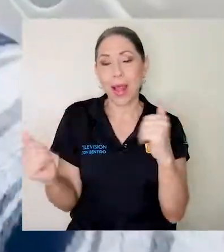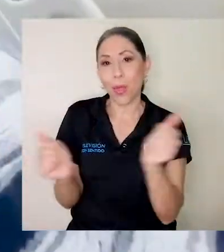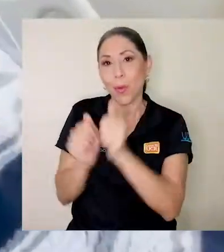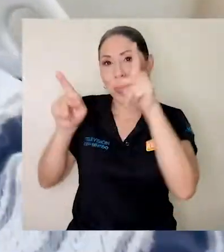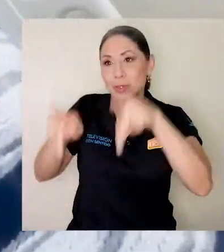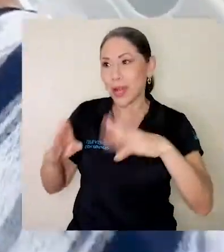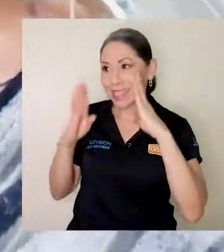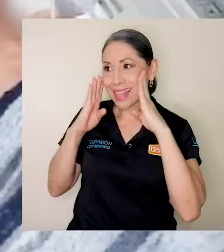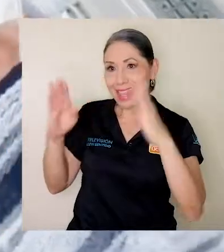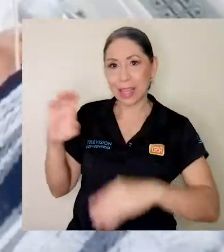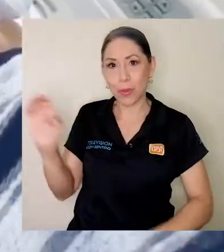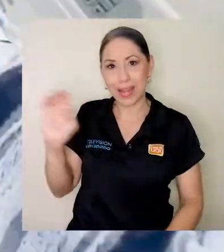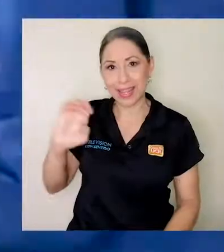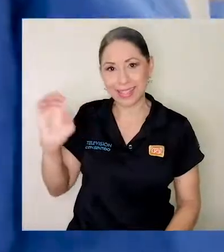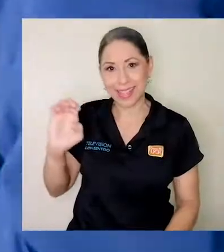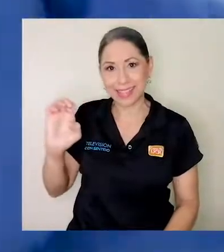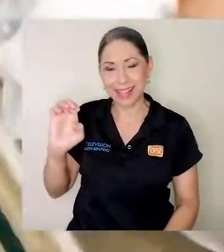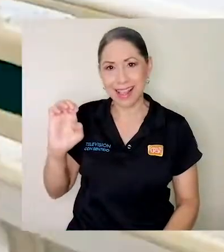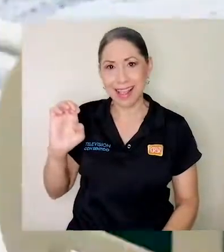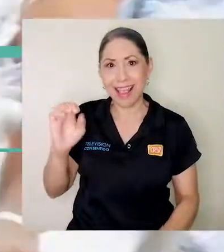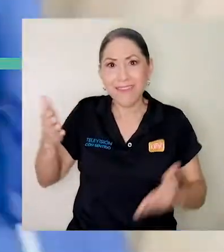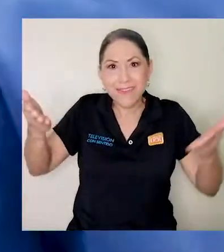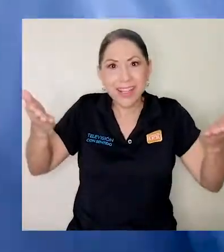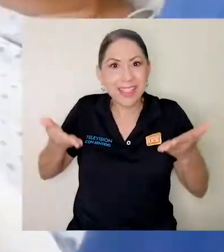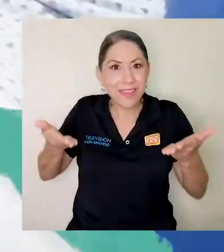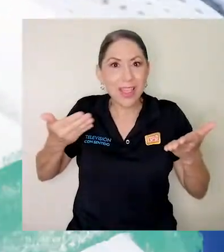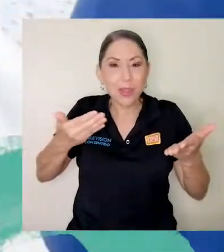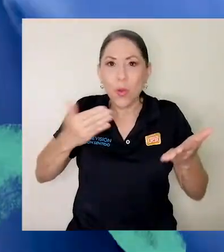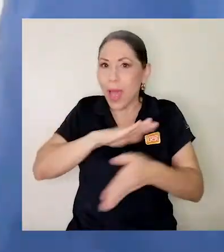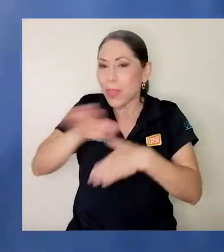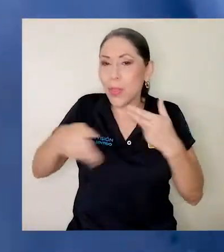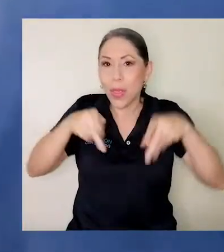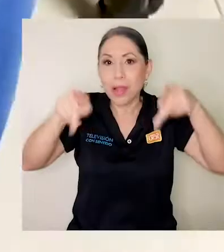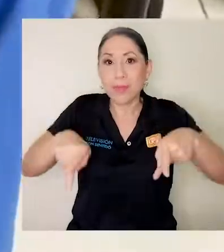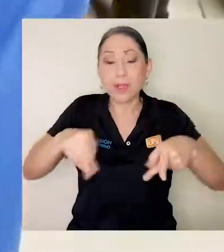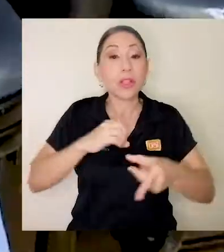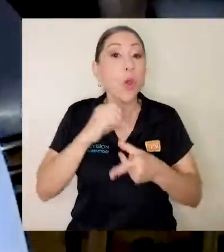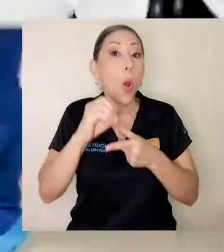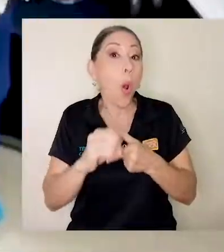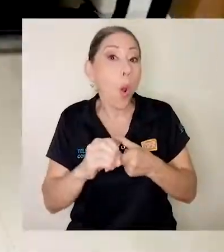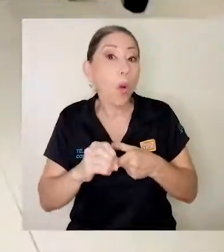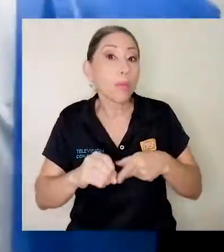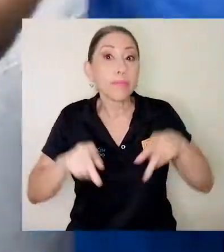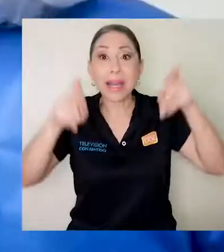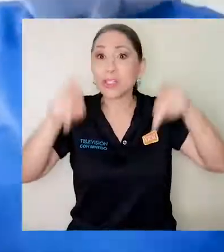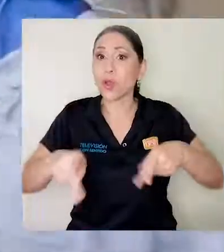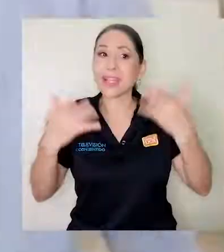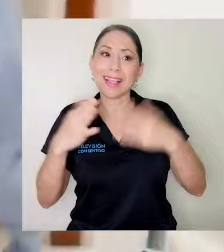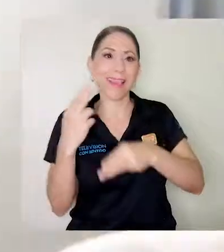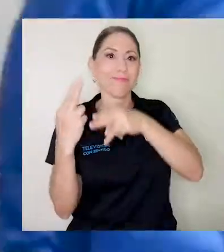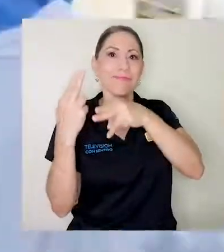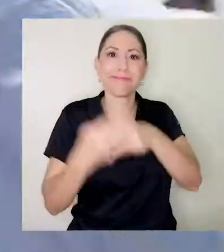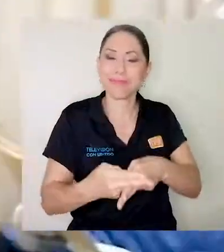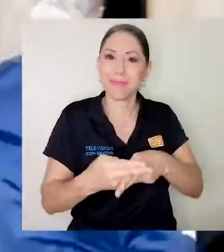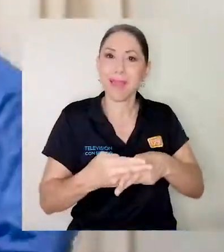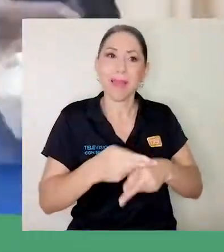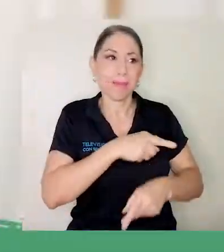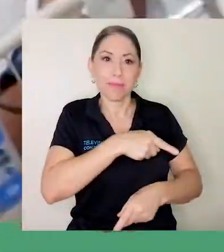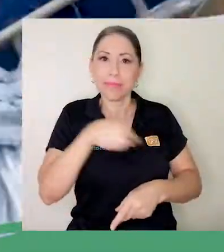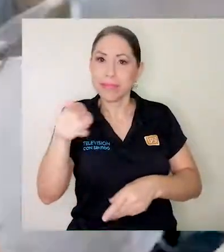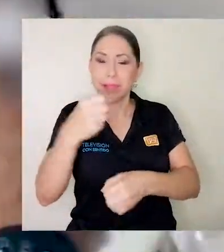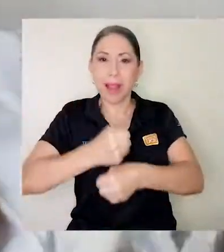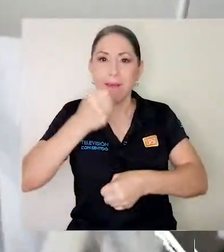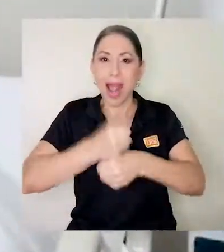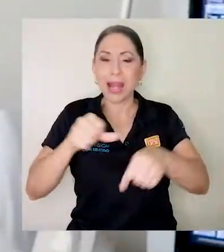tipo de pacientes, o de los profesionales que ya están designados para trabajar en un área COVID. Y para